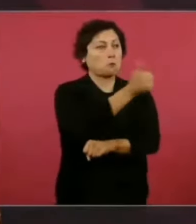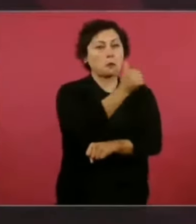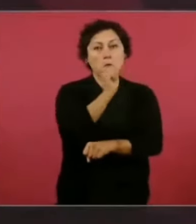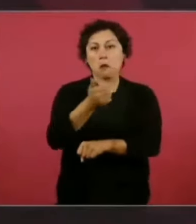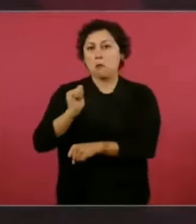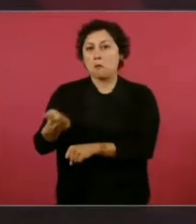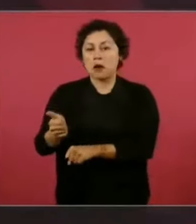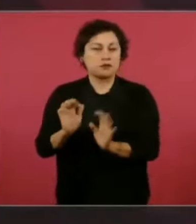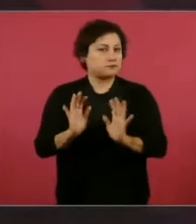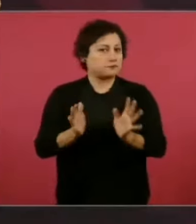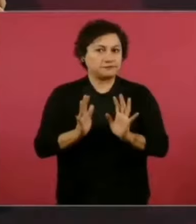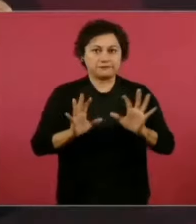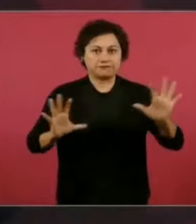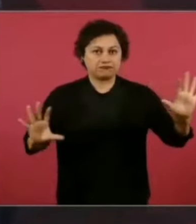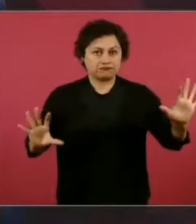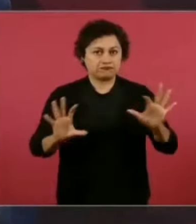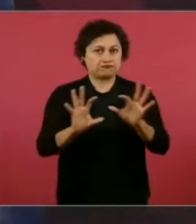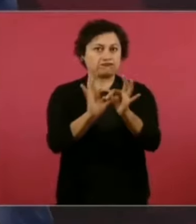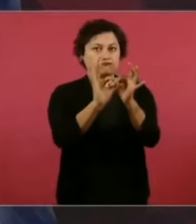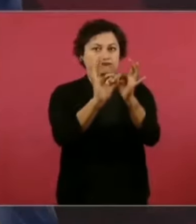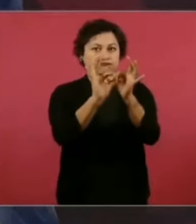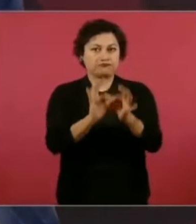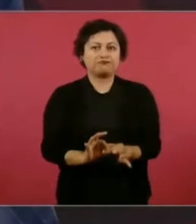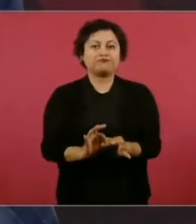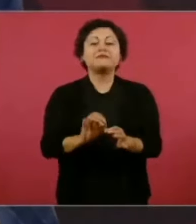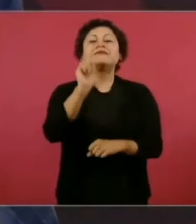que el Estado mexicano